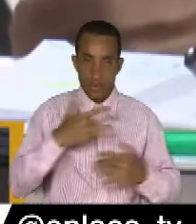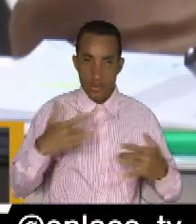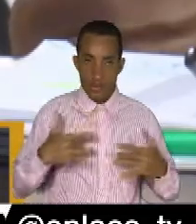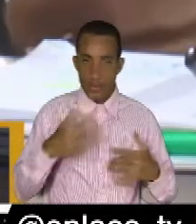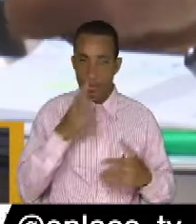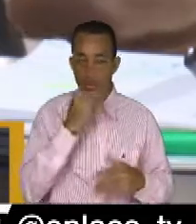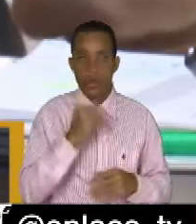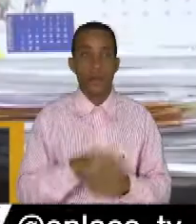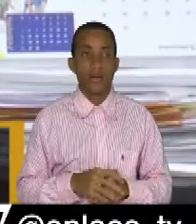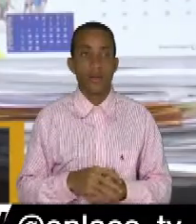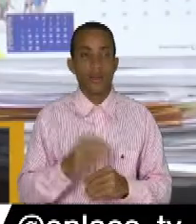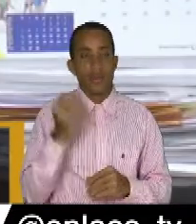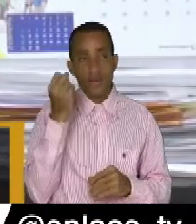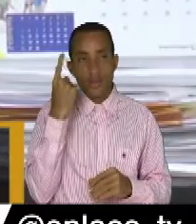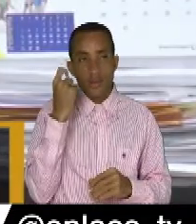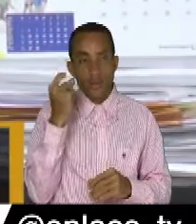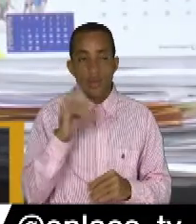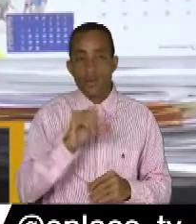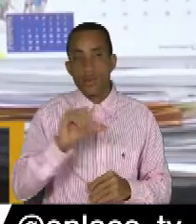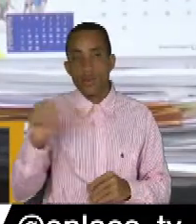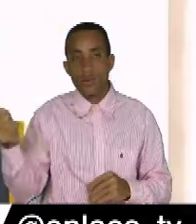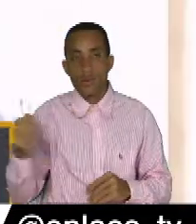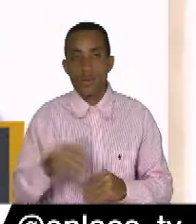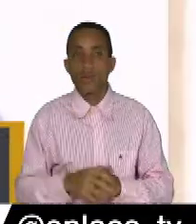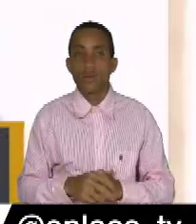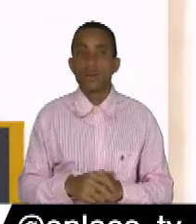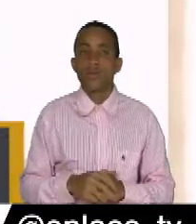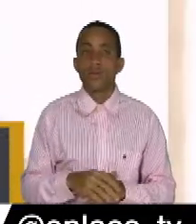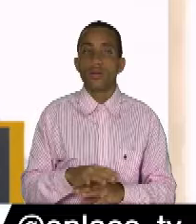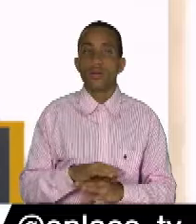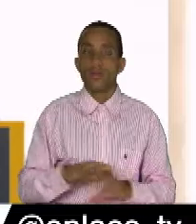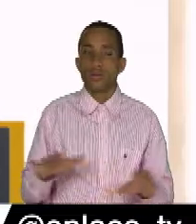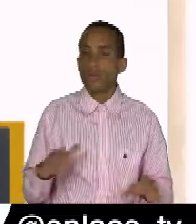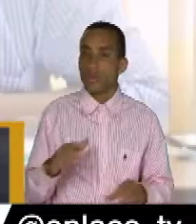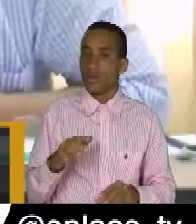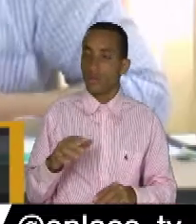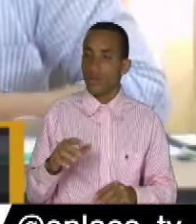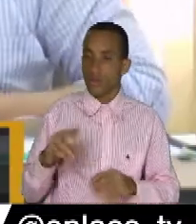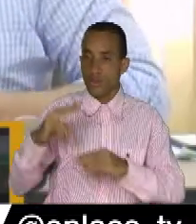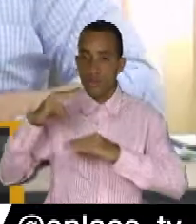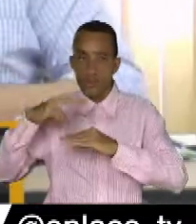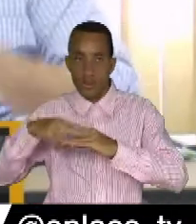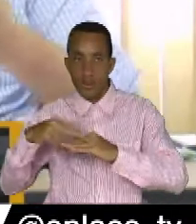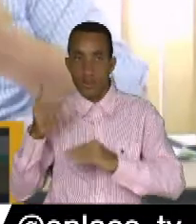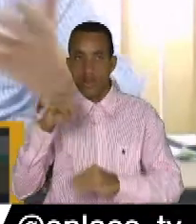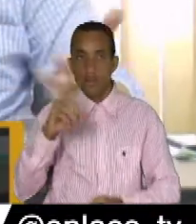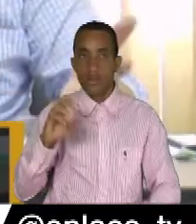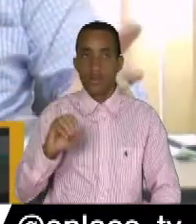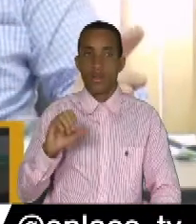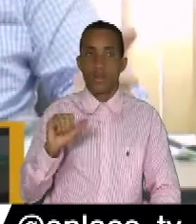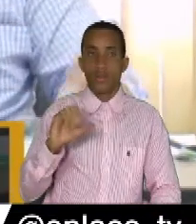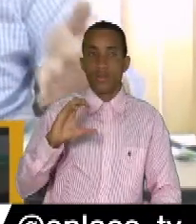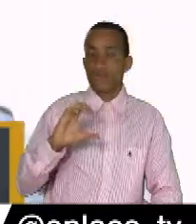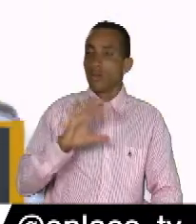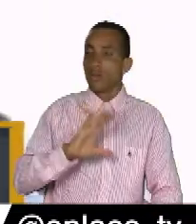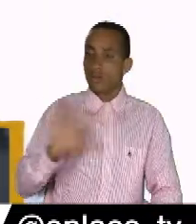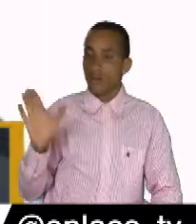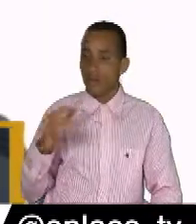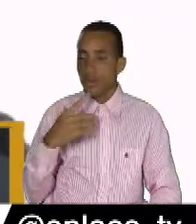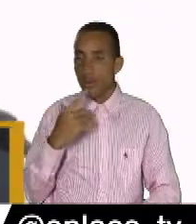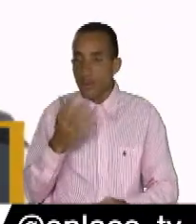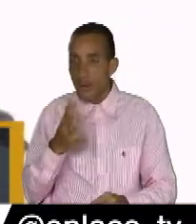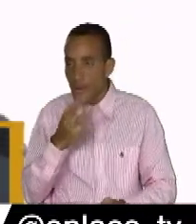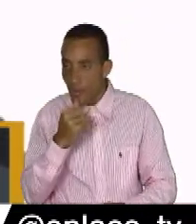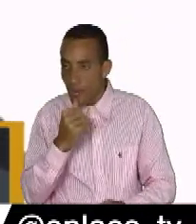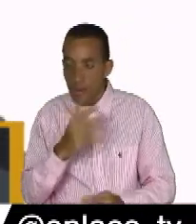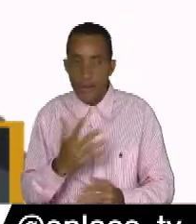que no entiende esta situación y cómo en otros centros asistenciales son atendidos los pacientes con SOAT y al hospital llegan aquellos que lo tienen vencido o no cuentan